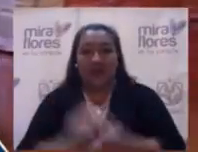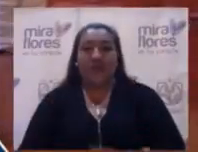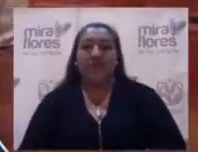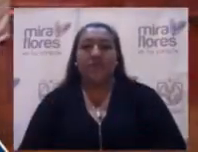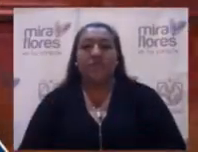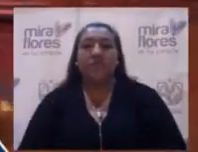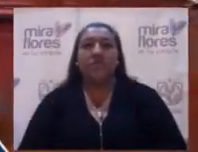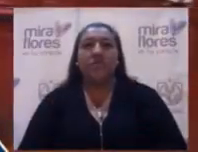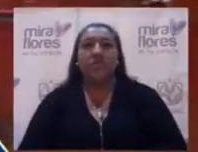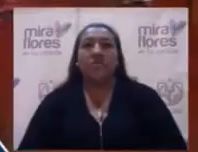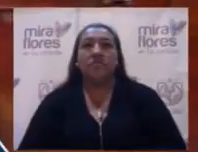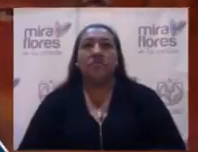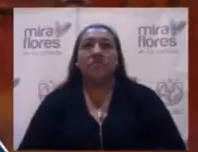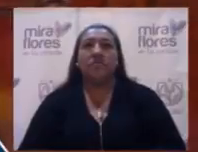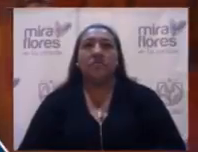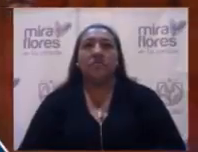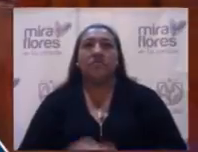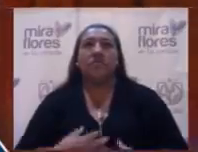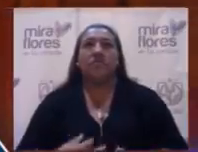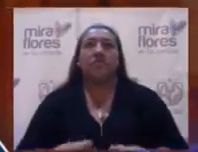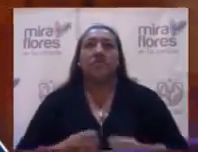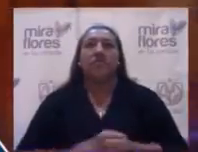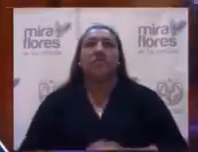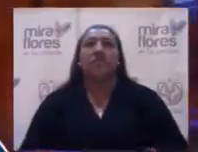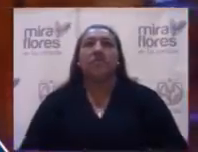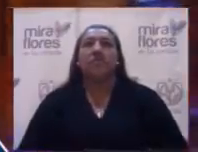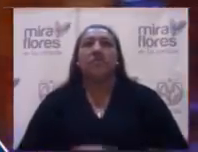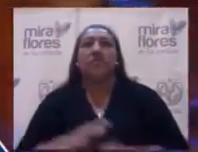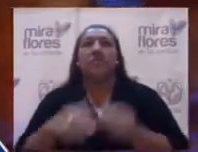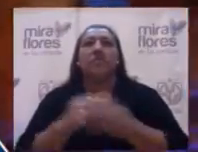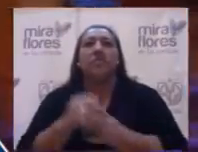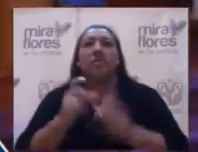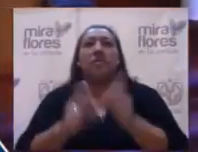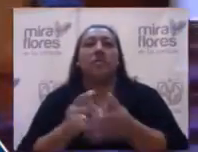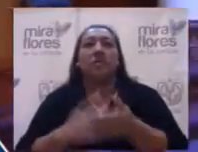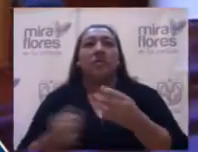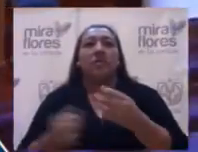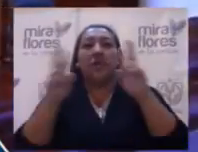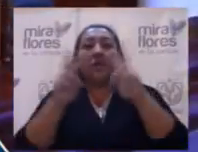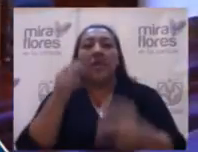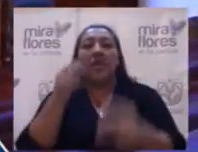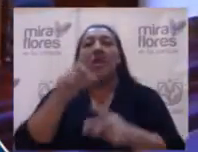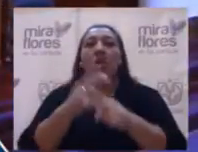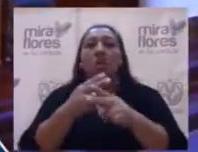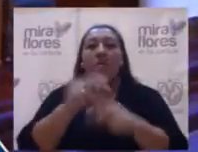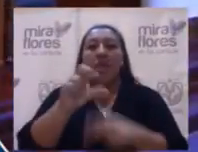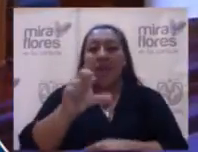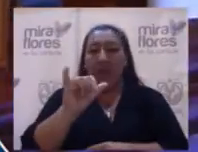2017. Y en ese sentido le vamos a pedir a nuestra secretaria general del Consejo que se sirva a pasar la lista del caso.